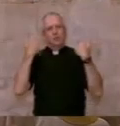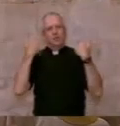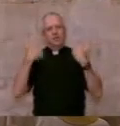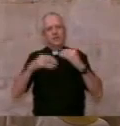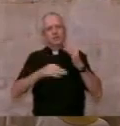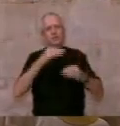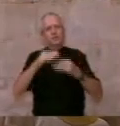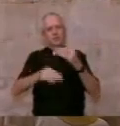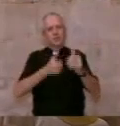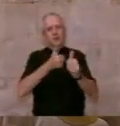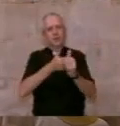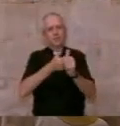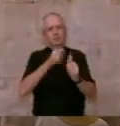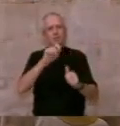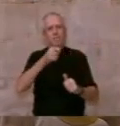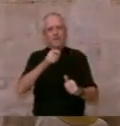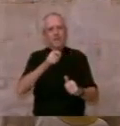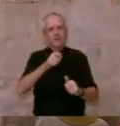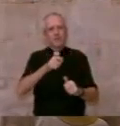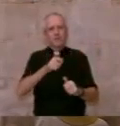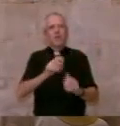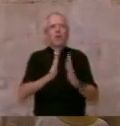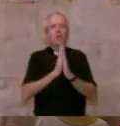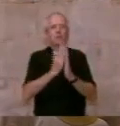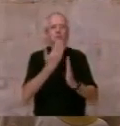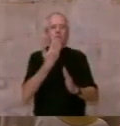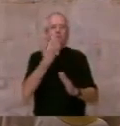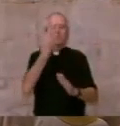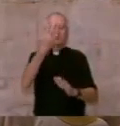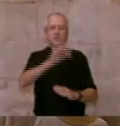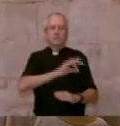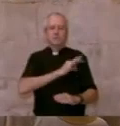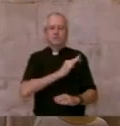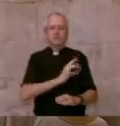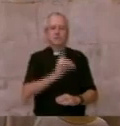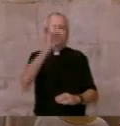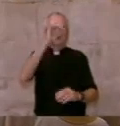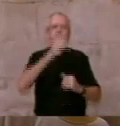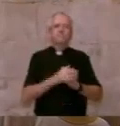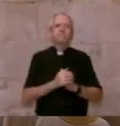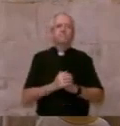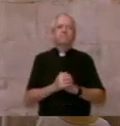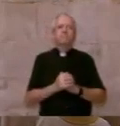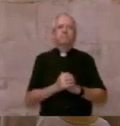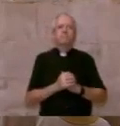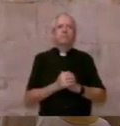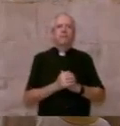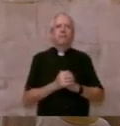del sucesor del apóstol San Pedro, roguemos al Señor.